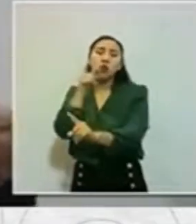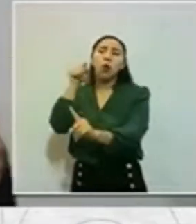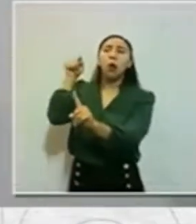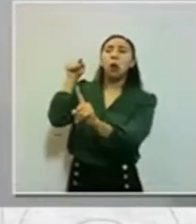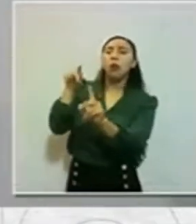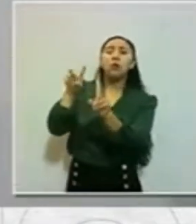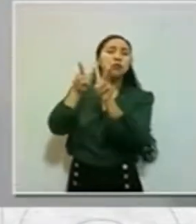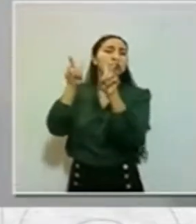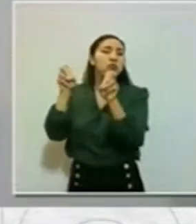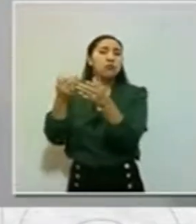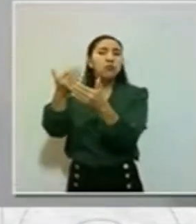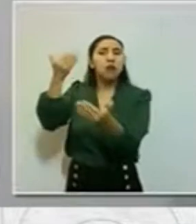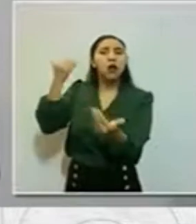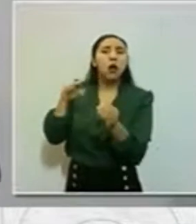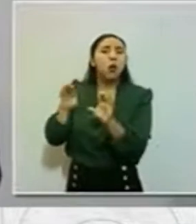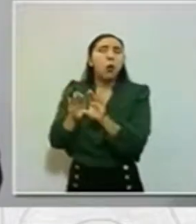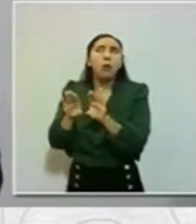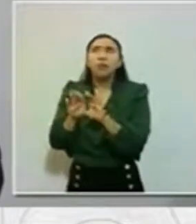de